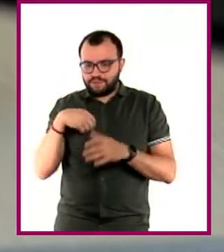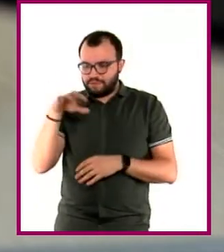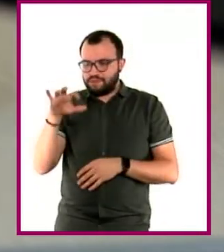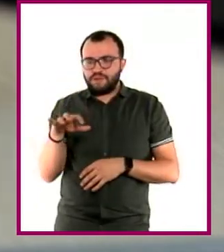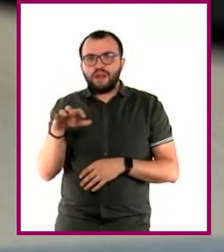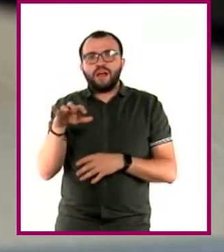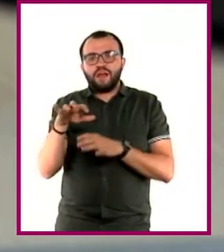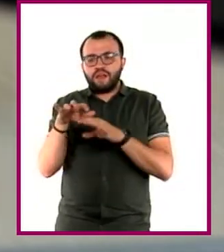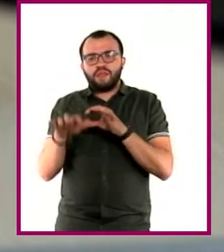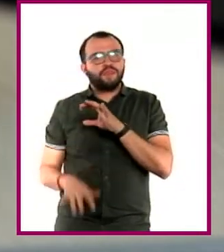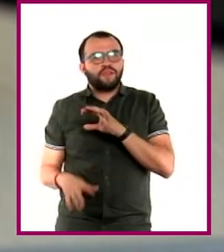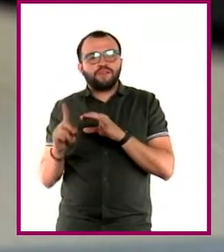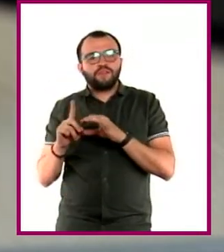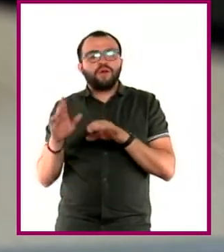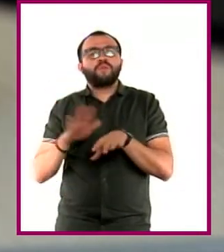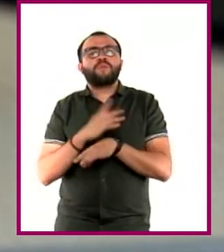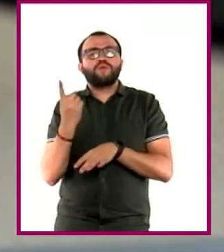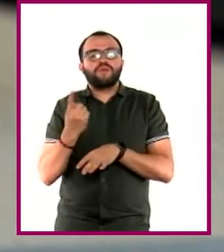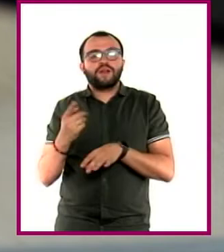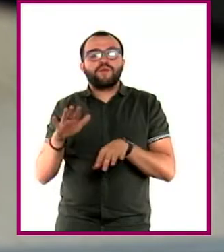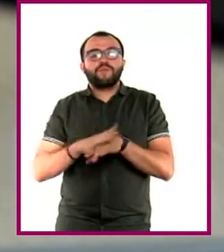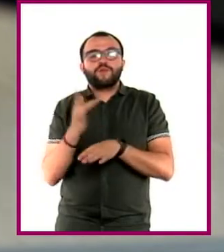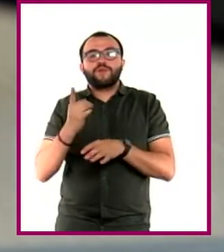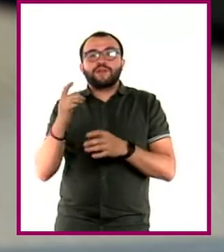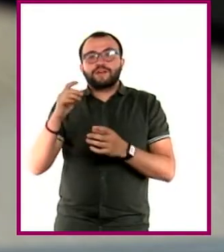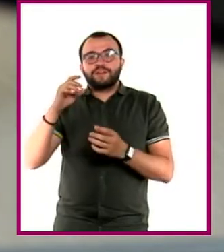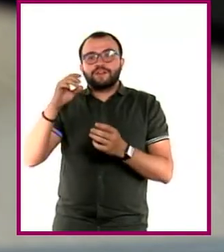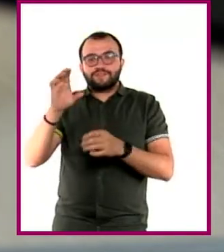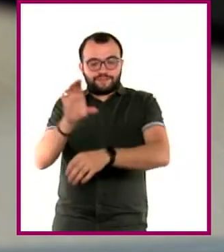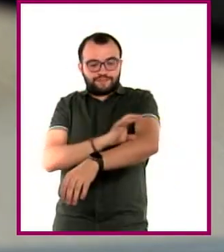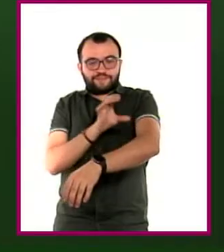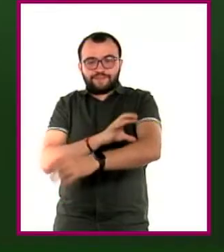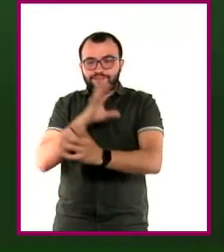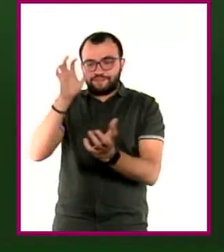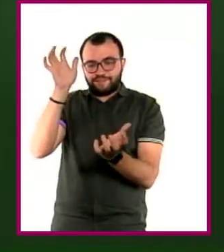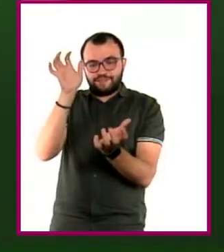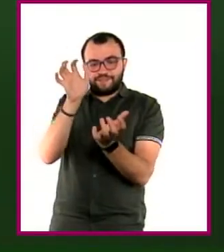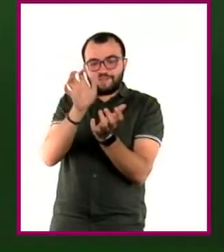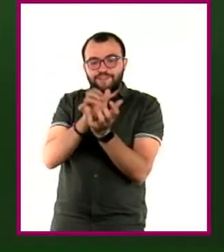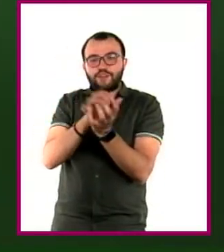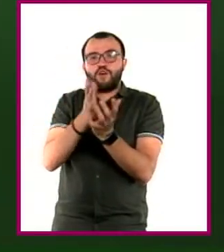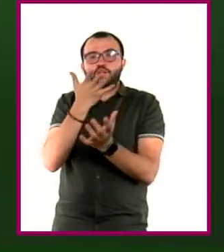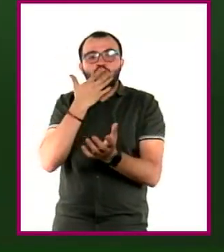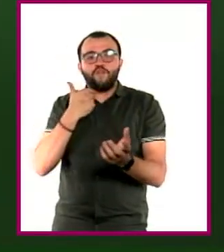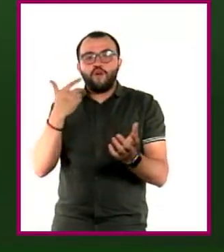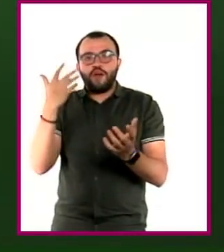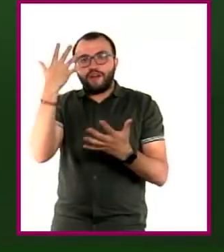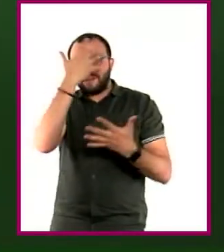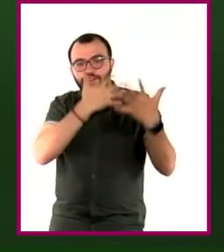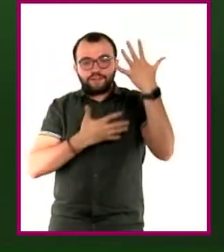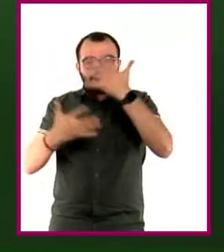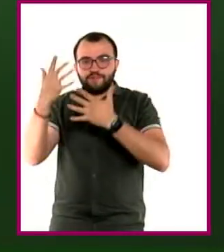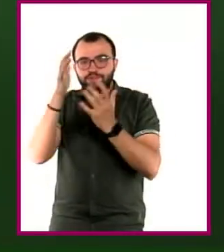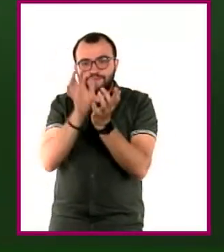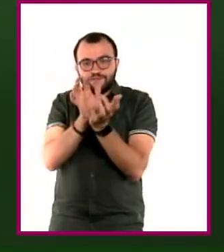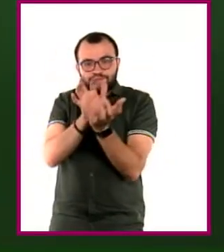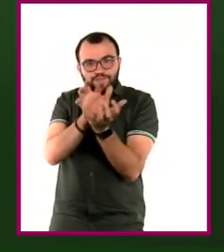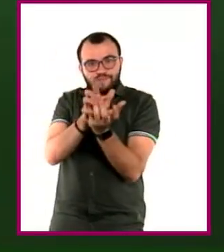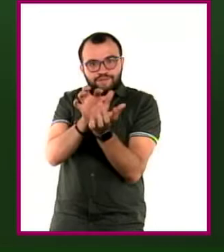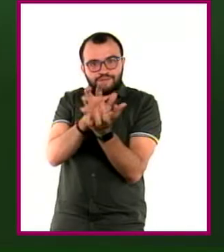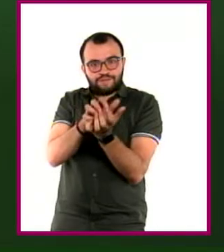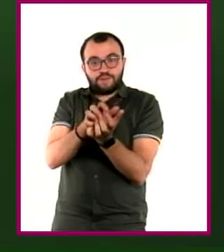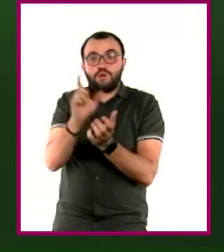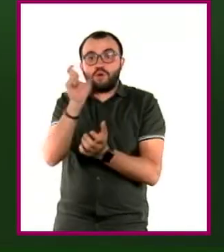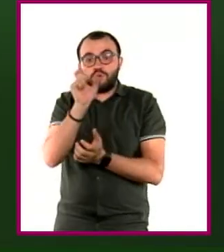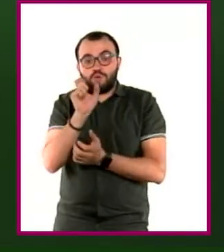los electrones de la mano y los electrones de la mesa son distinguibles, es decir, no se confunden los unos con los otros. Adicionalmente, cuando nosotros